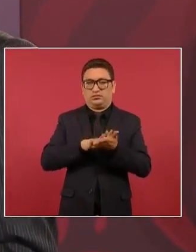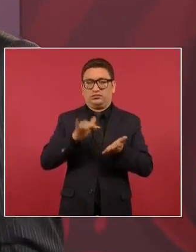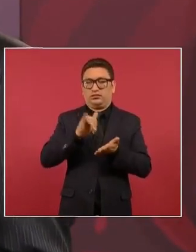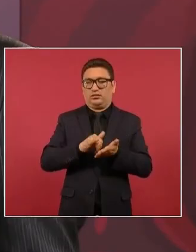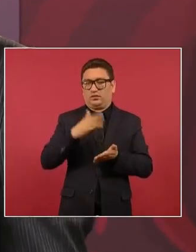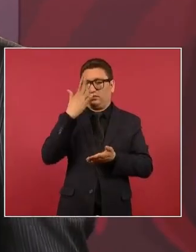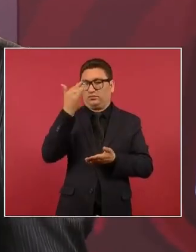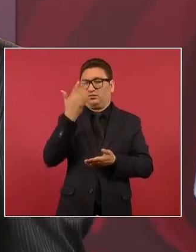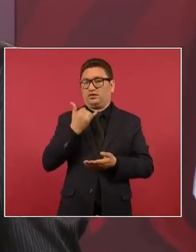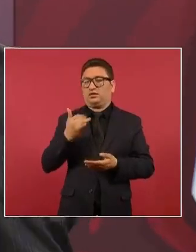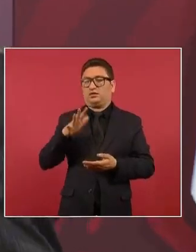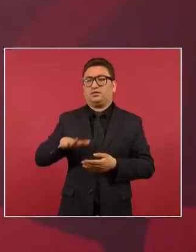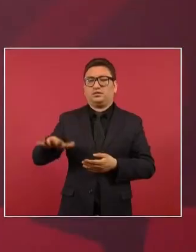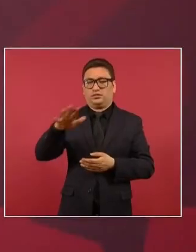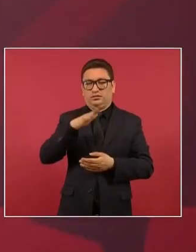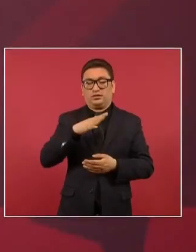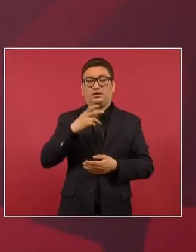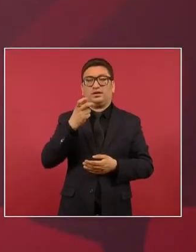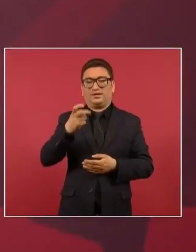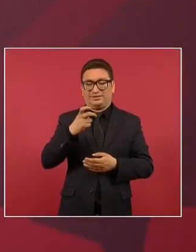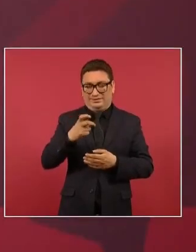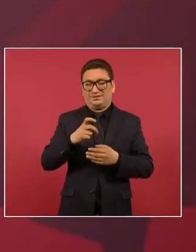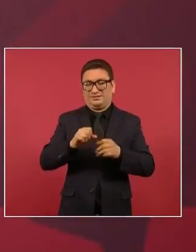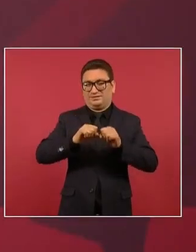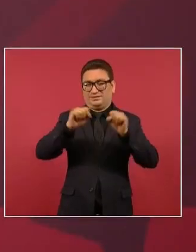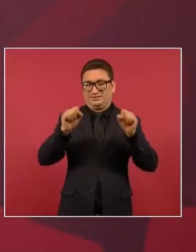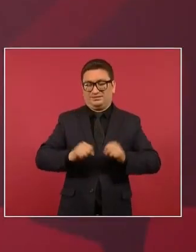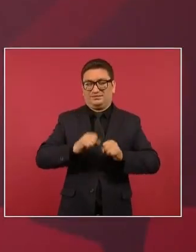Ellos tienen un sistema de construcción